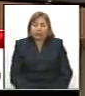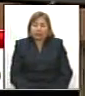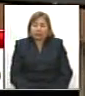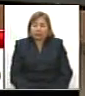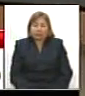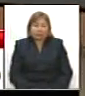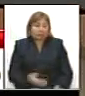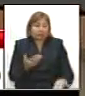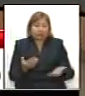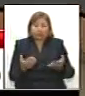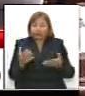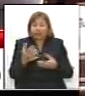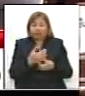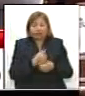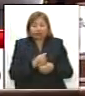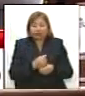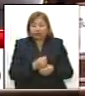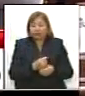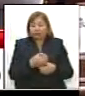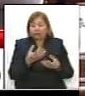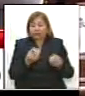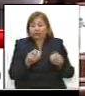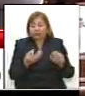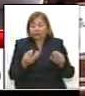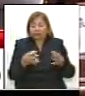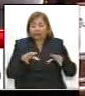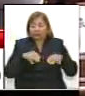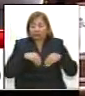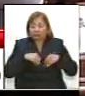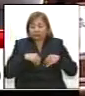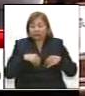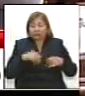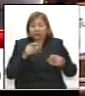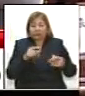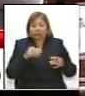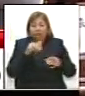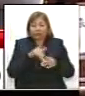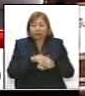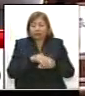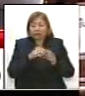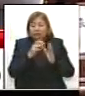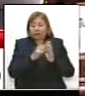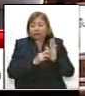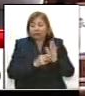No habiendo alcanzado la mayoría para la aprobación de este proyecto.